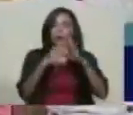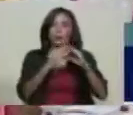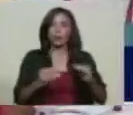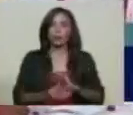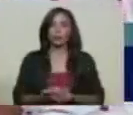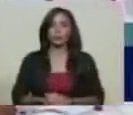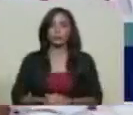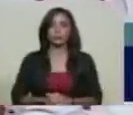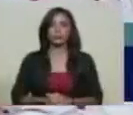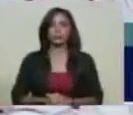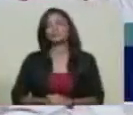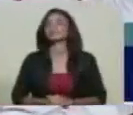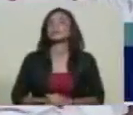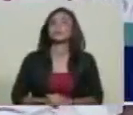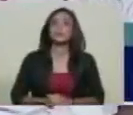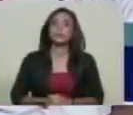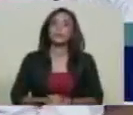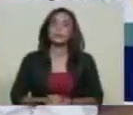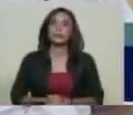época de que